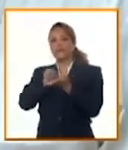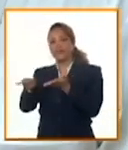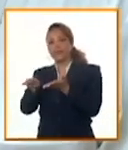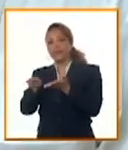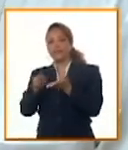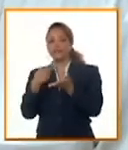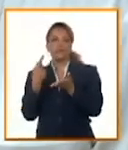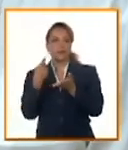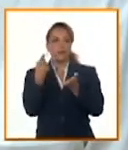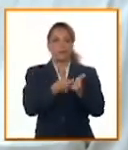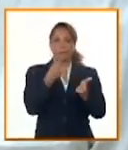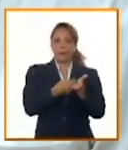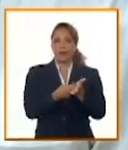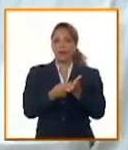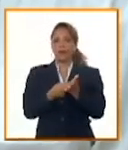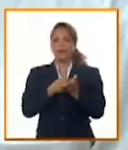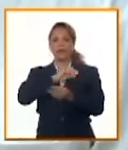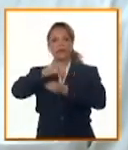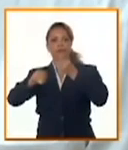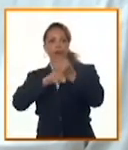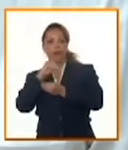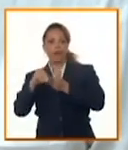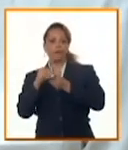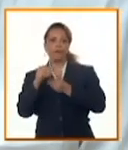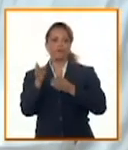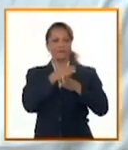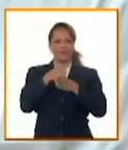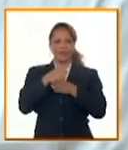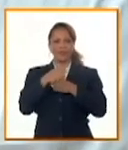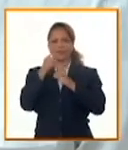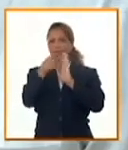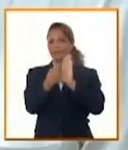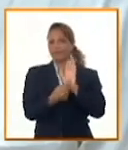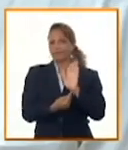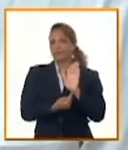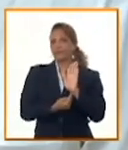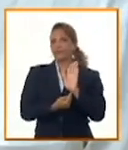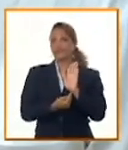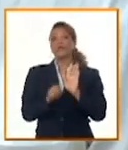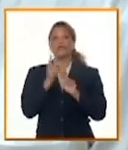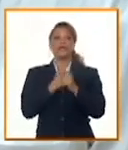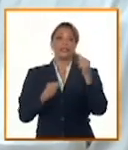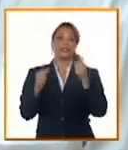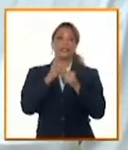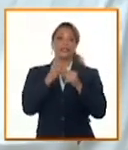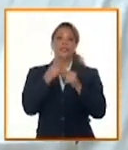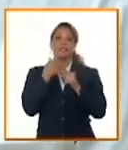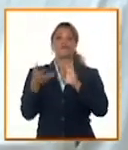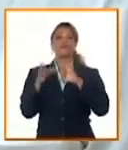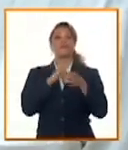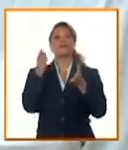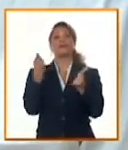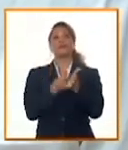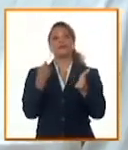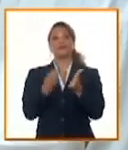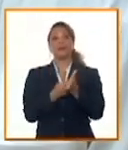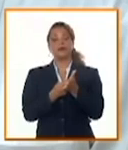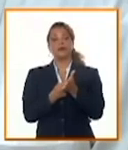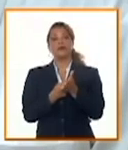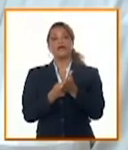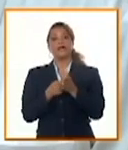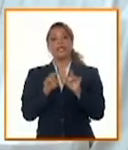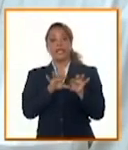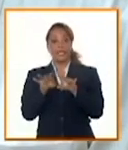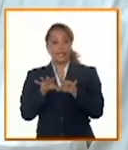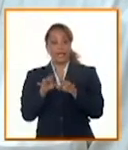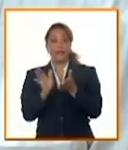pagarés las letras de cambio etcétera hay un grupo y las por supuesto las pasarelas de pago o sea las plataformas que se